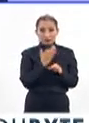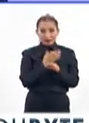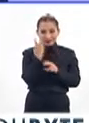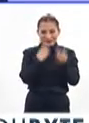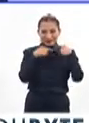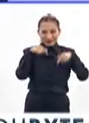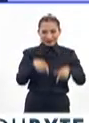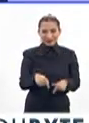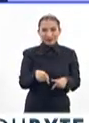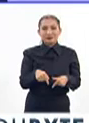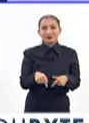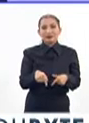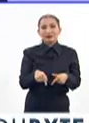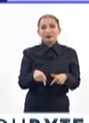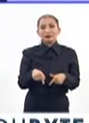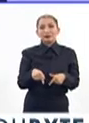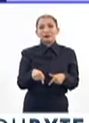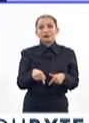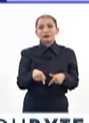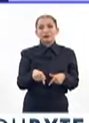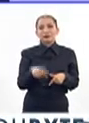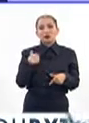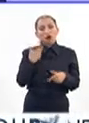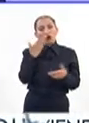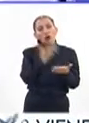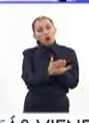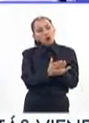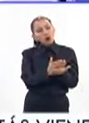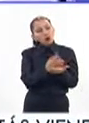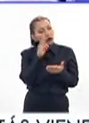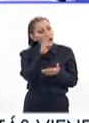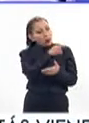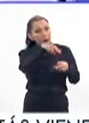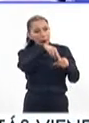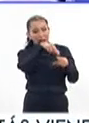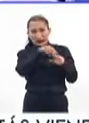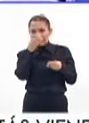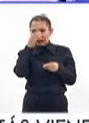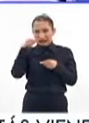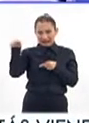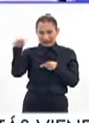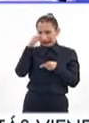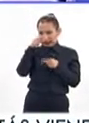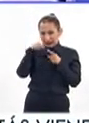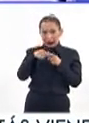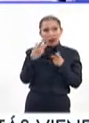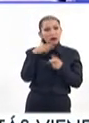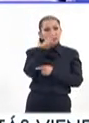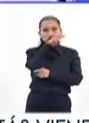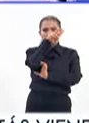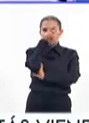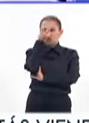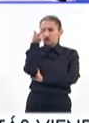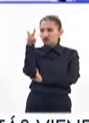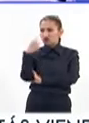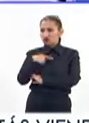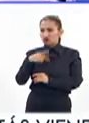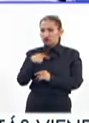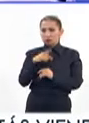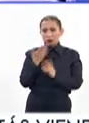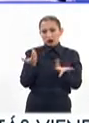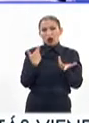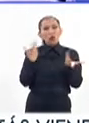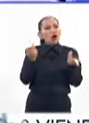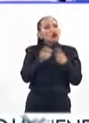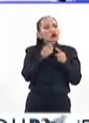que venía para acá, me detuve un ratito en el parque que está aquí cerquita, ¿no? Y justo a observar a la gente, porque pues